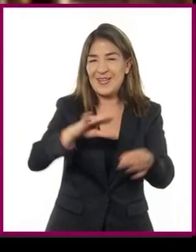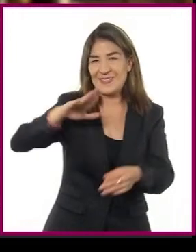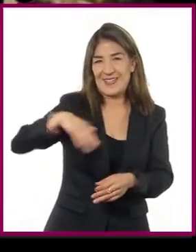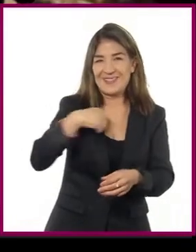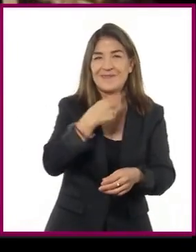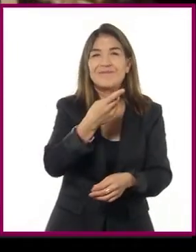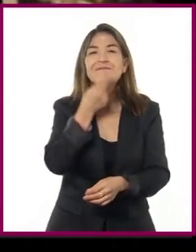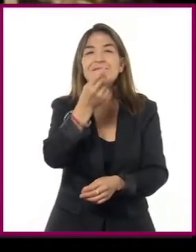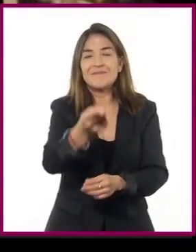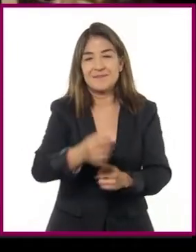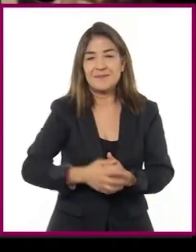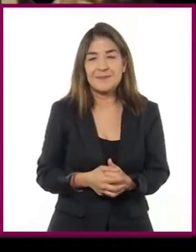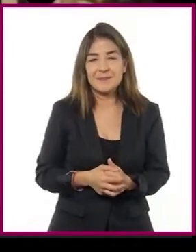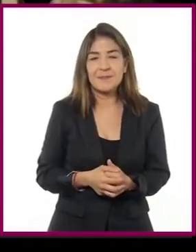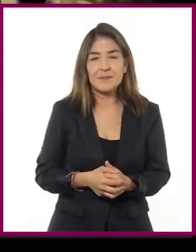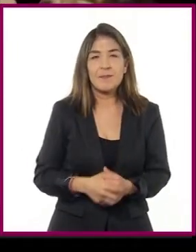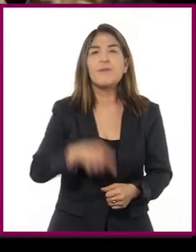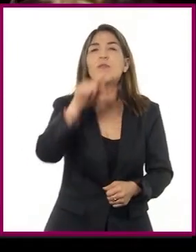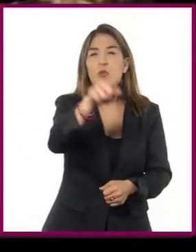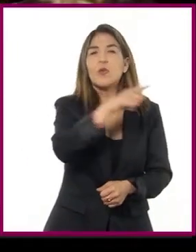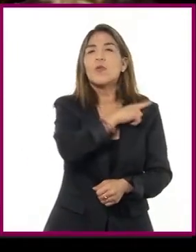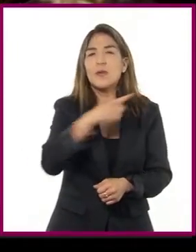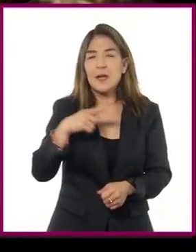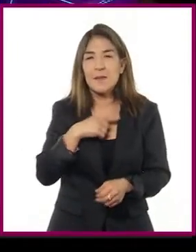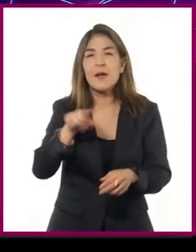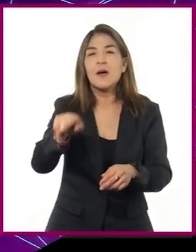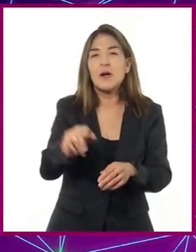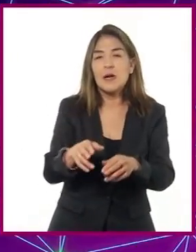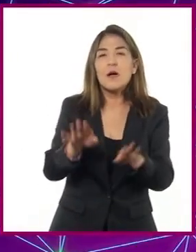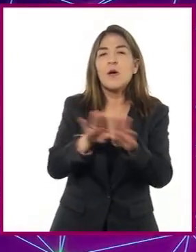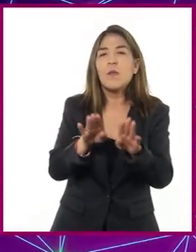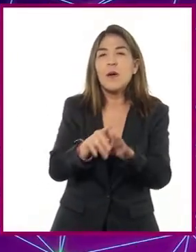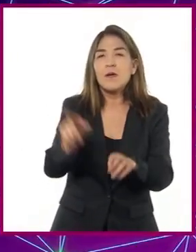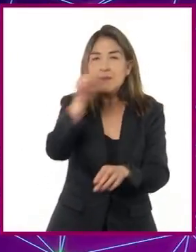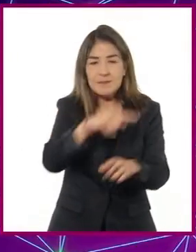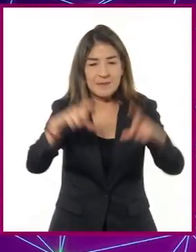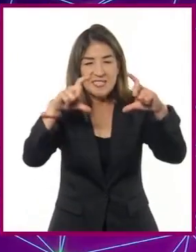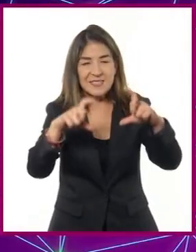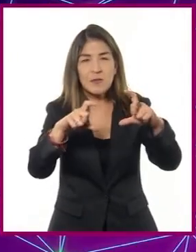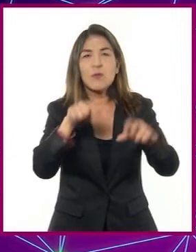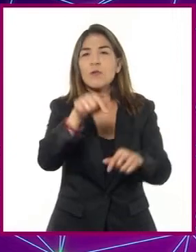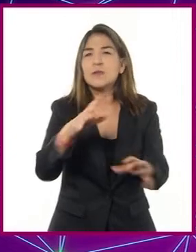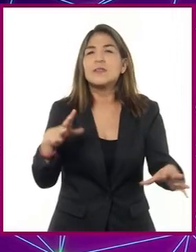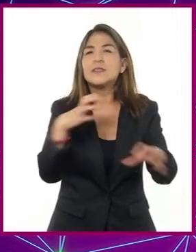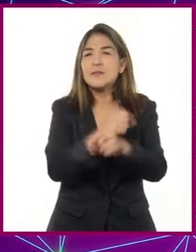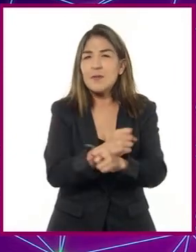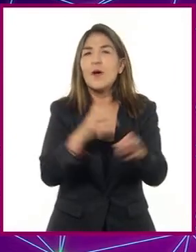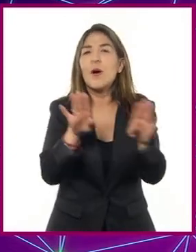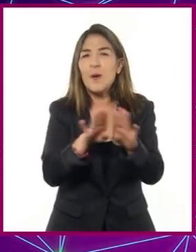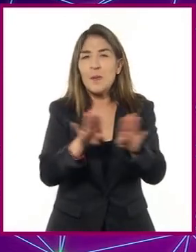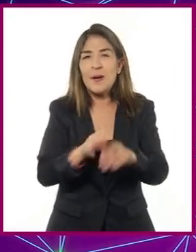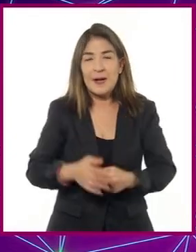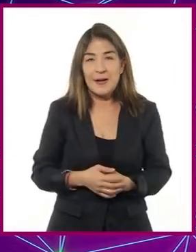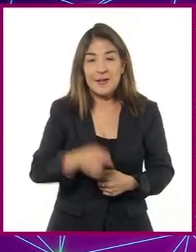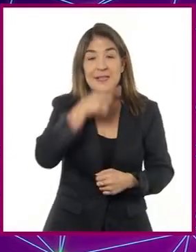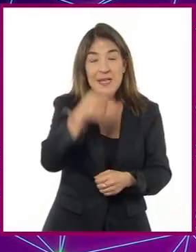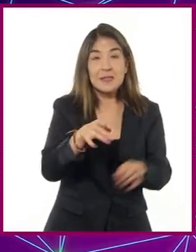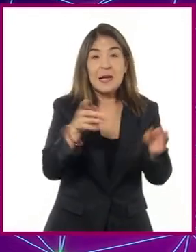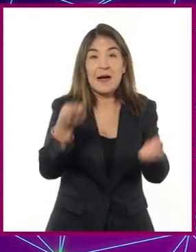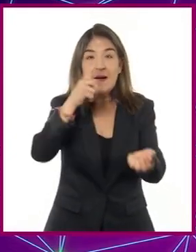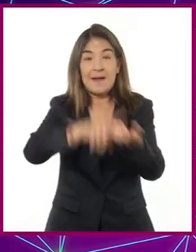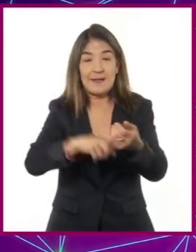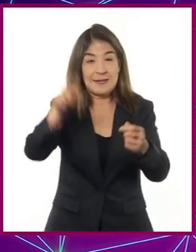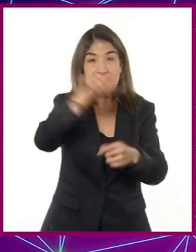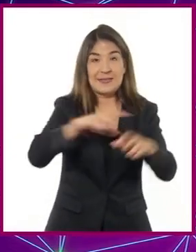visto. Retomen la definición de círculo. En un círculo, todas las rectas que se